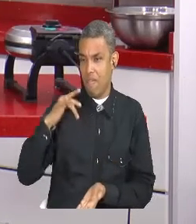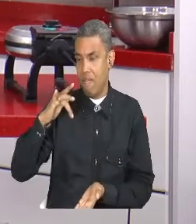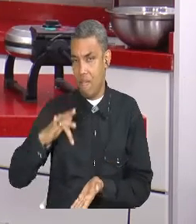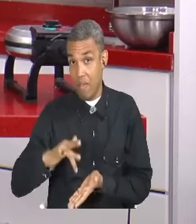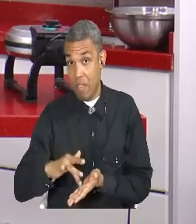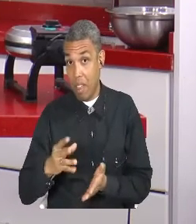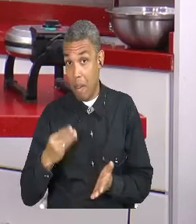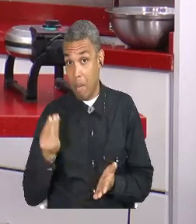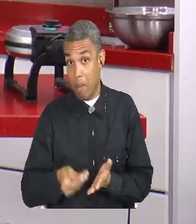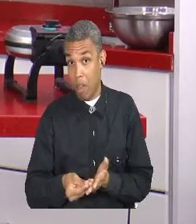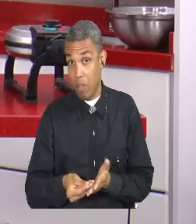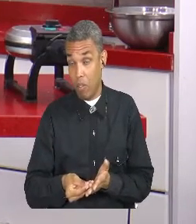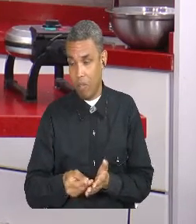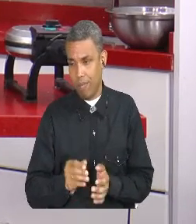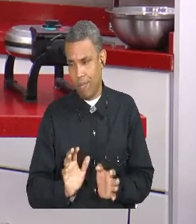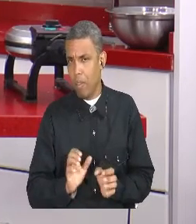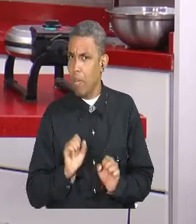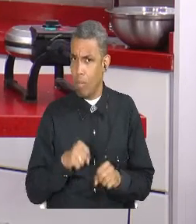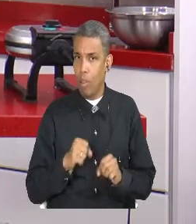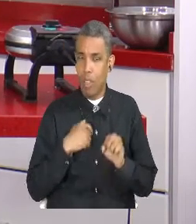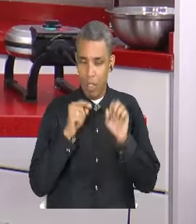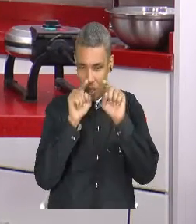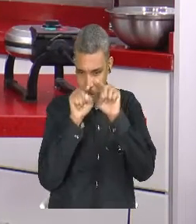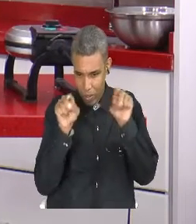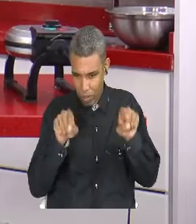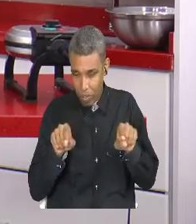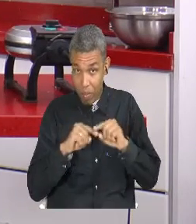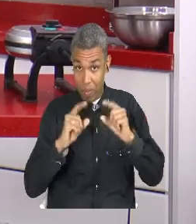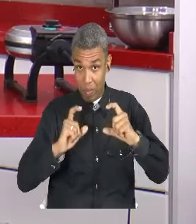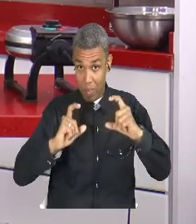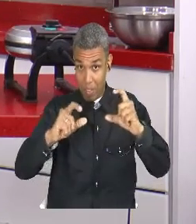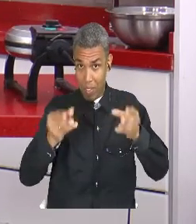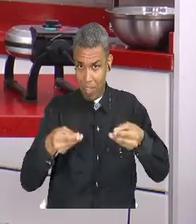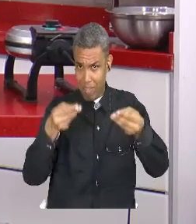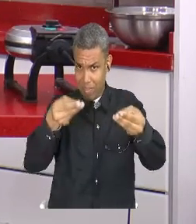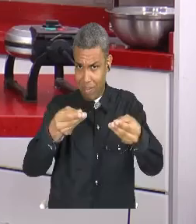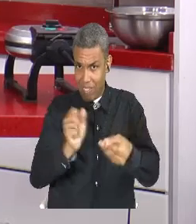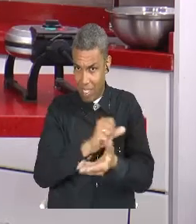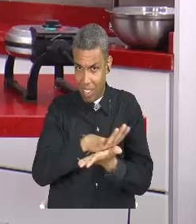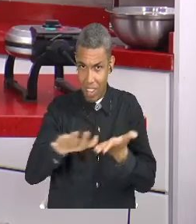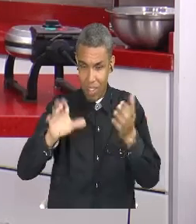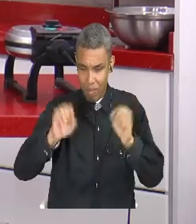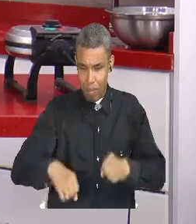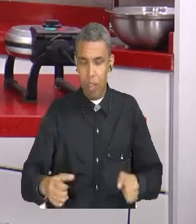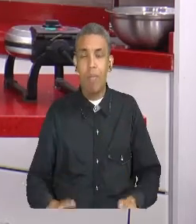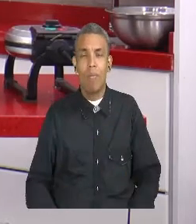próximo 23 de marzo y puedan asistir a este seminario, a esta conferencia. Así que ya saben.